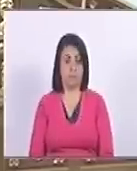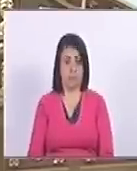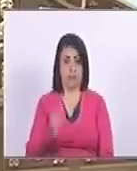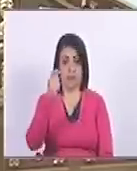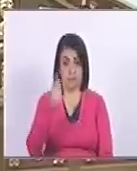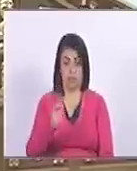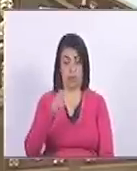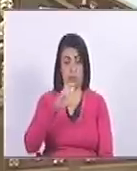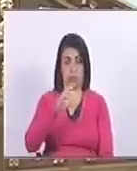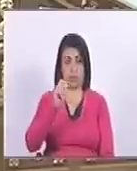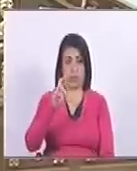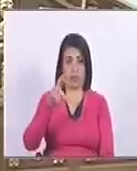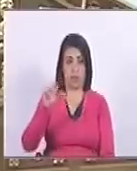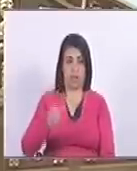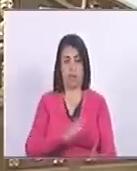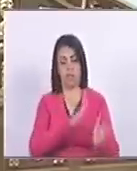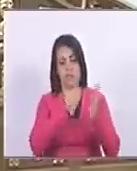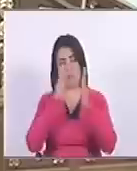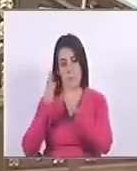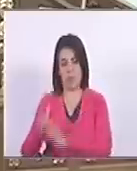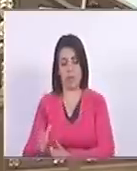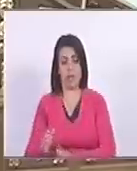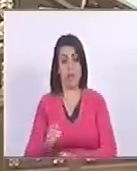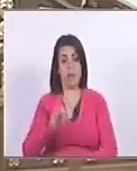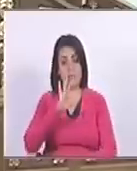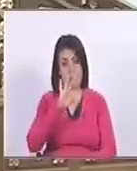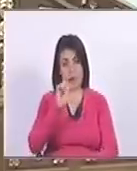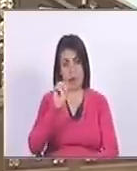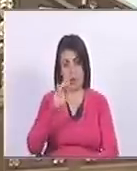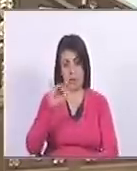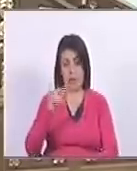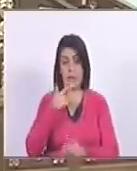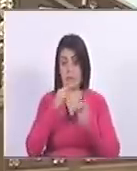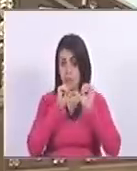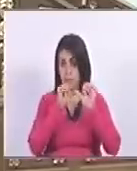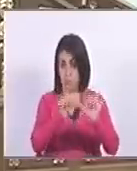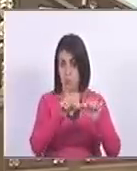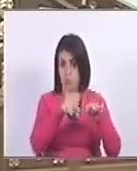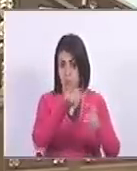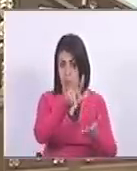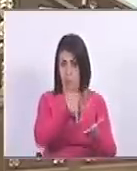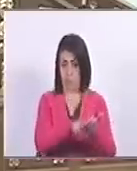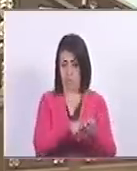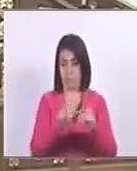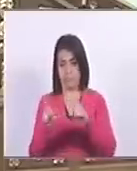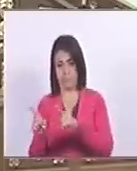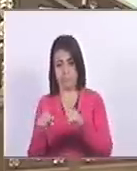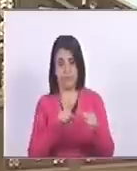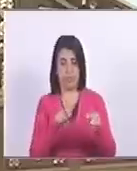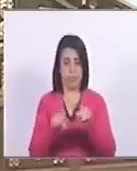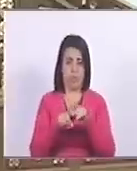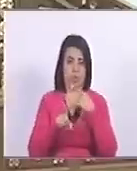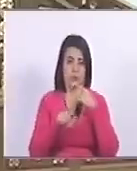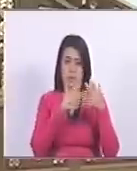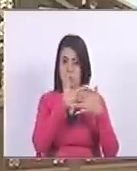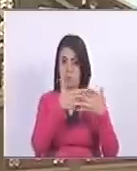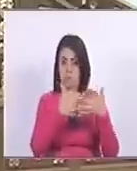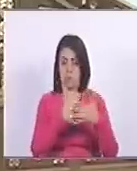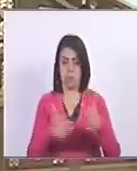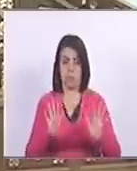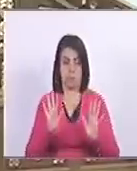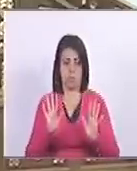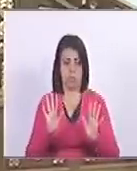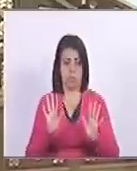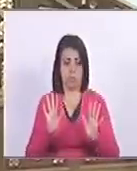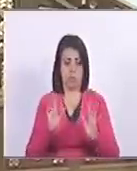Diputado Carrondero propone diferir, el diputado Faría propone aprobar tal cual como está redactado. Voy a